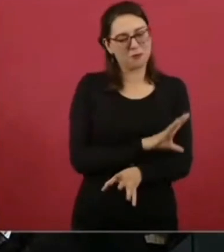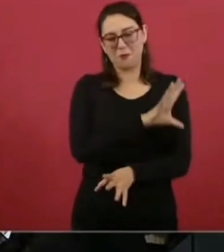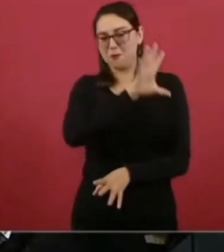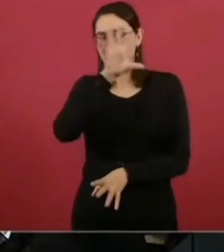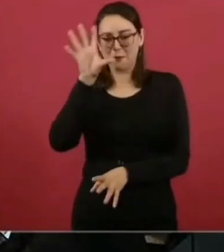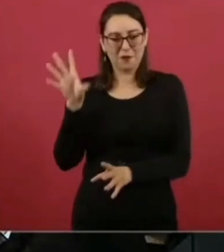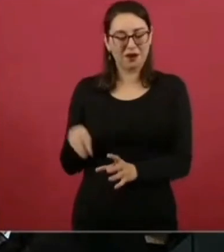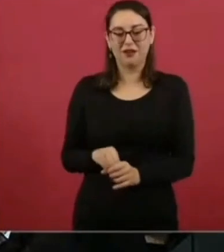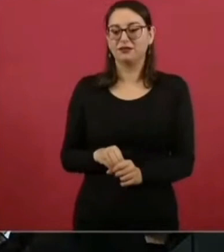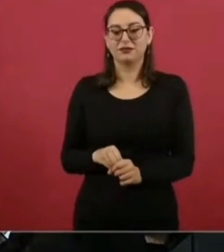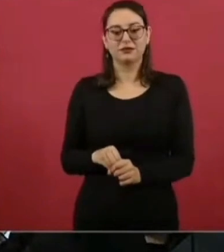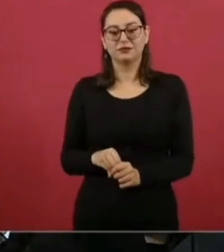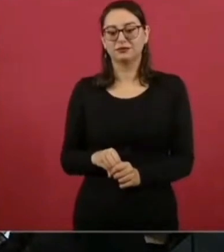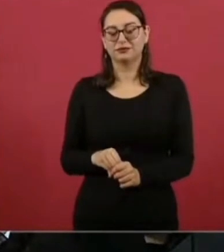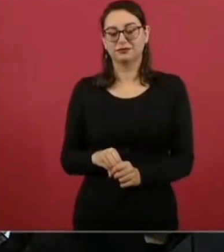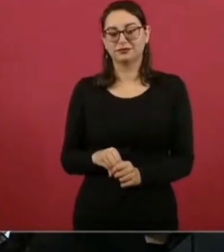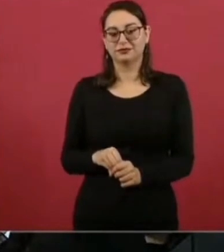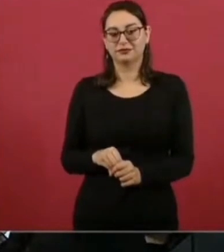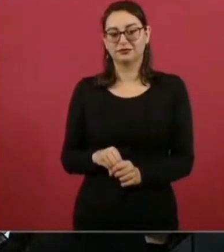donde